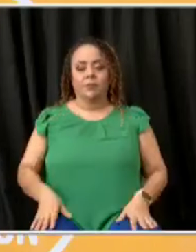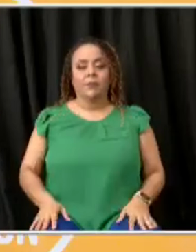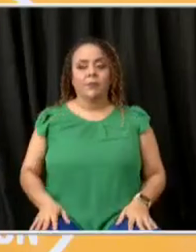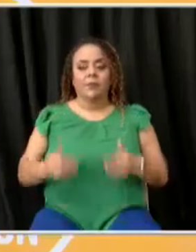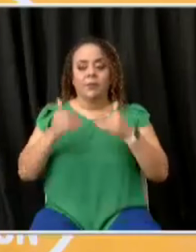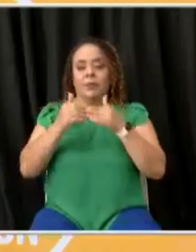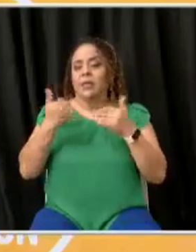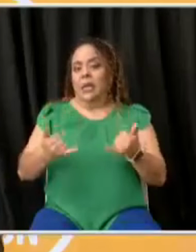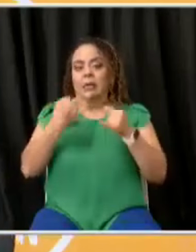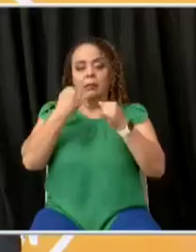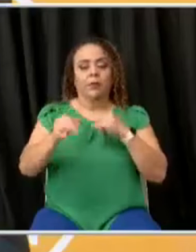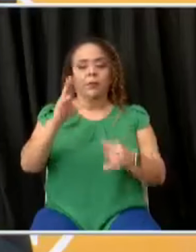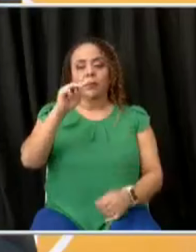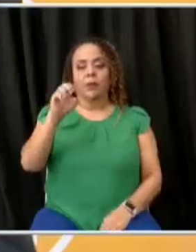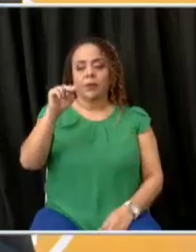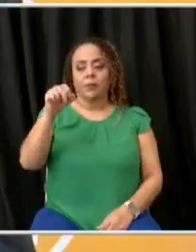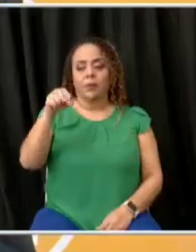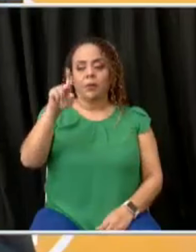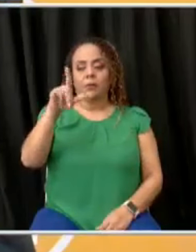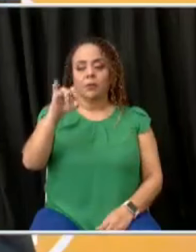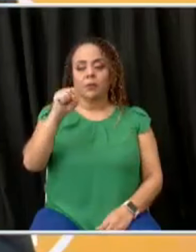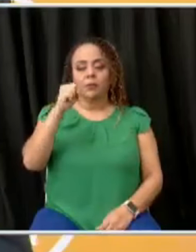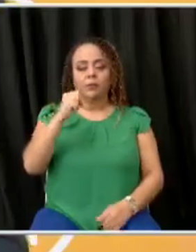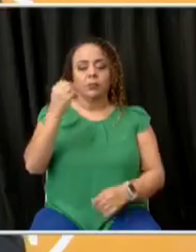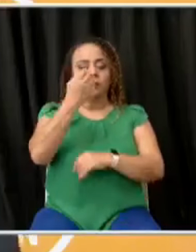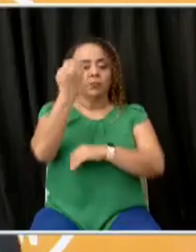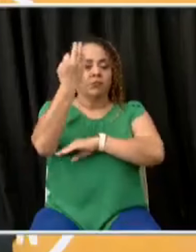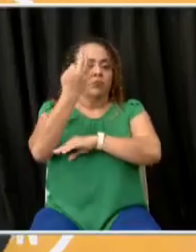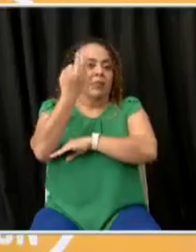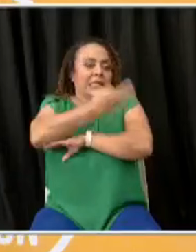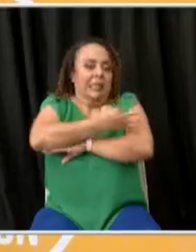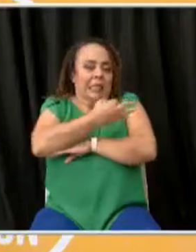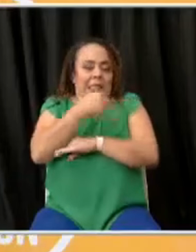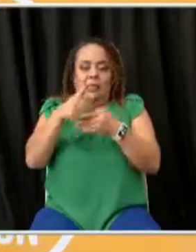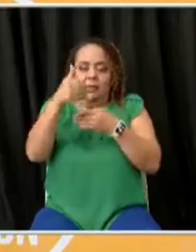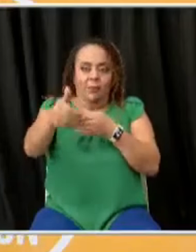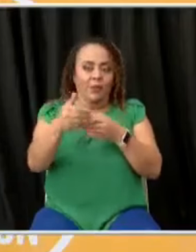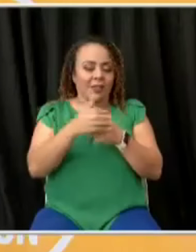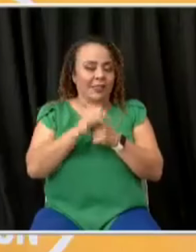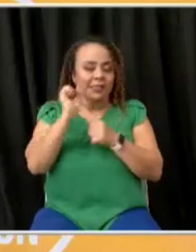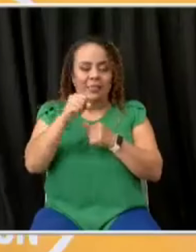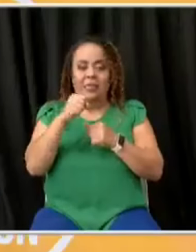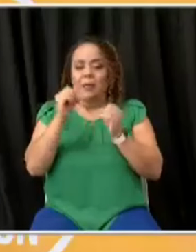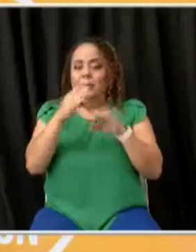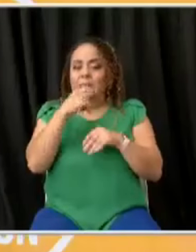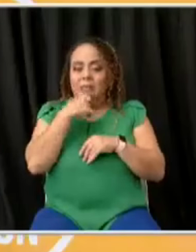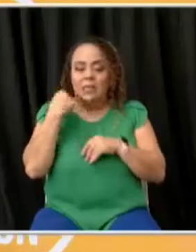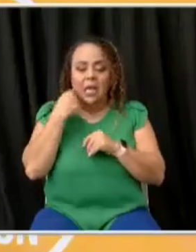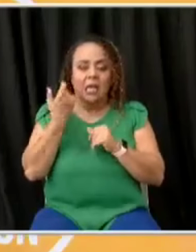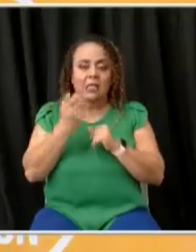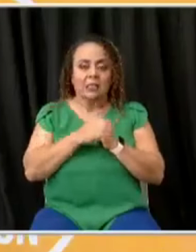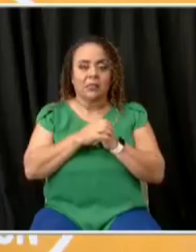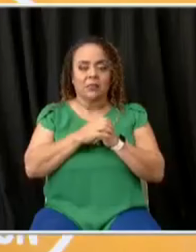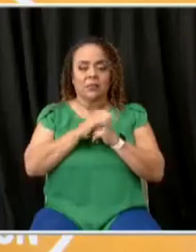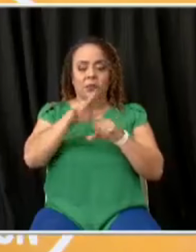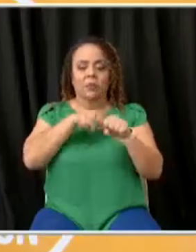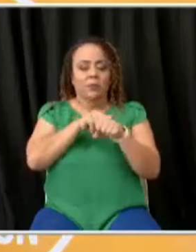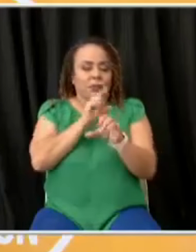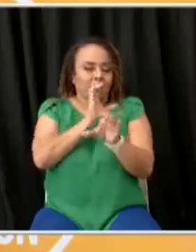menopausia. Las señoras posmenopáusicas tienen pieles un poco más gruesas, un poquito más secas y demás. Las señoras siempre normalmente se